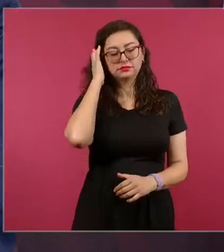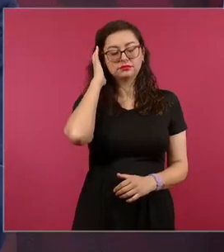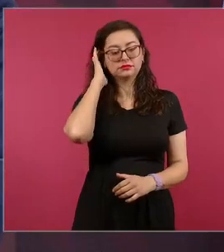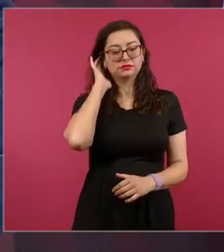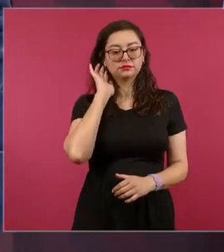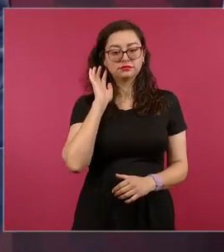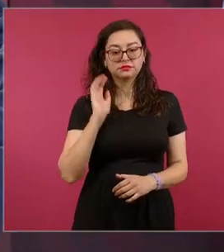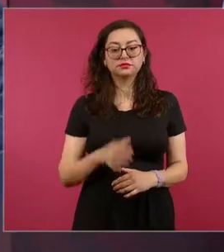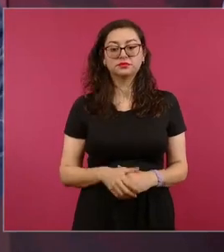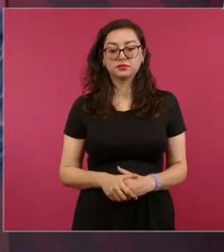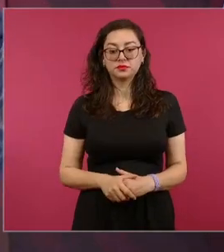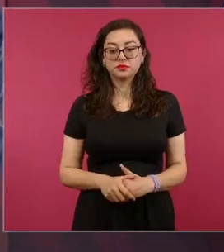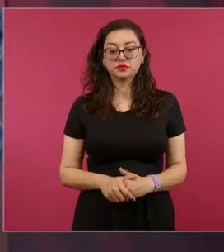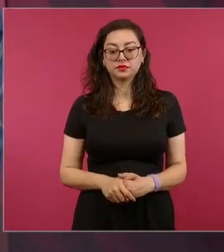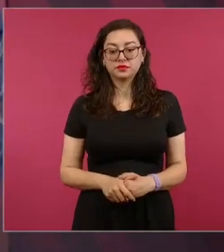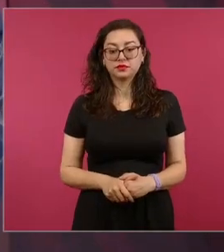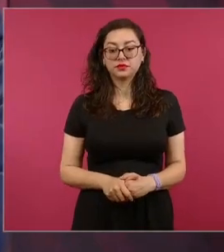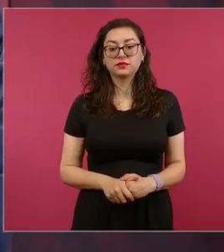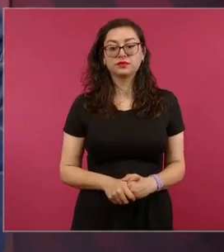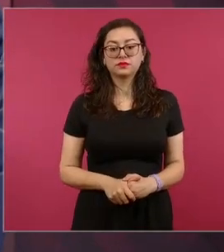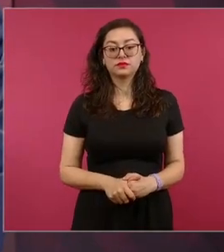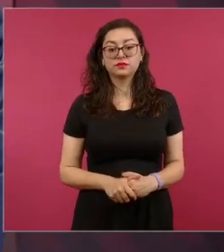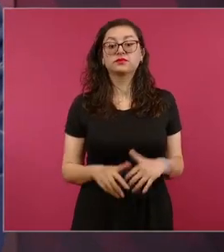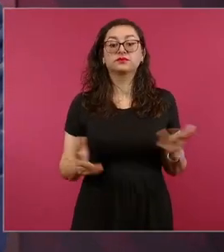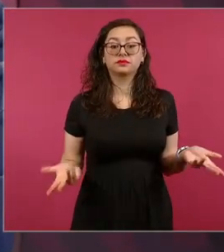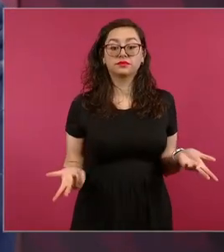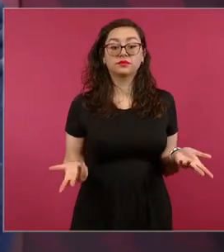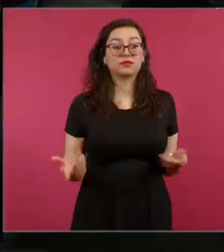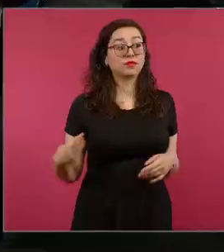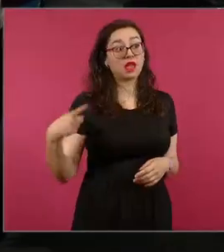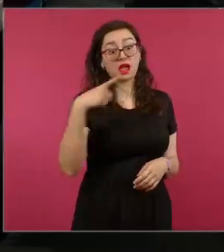no están acostumbrados a respetar